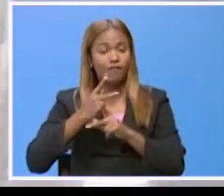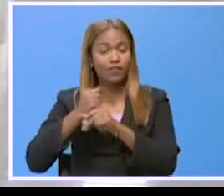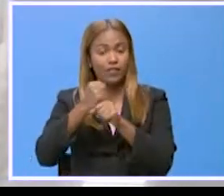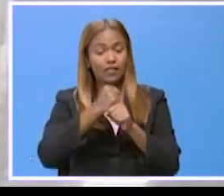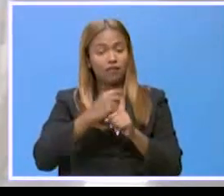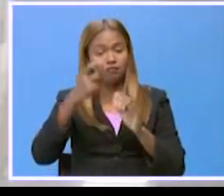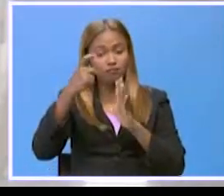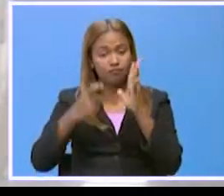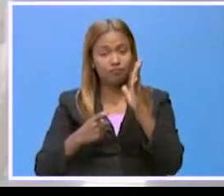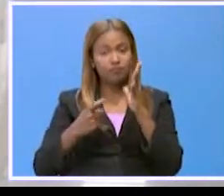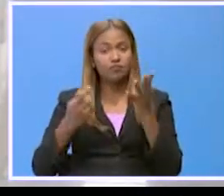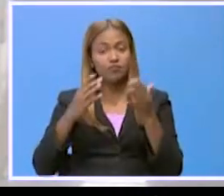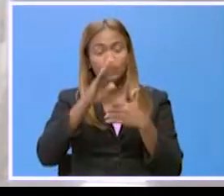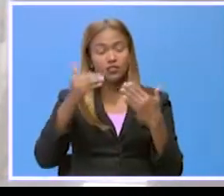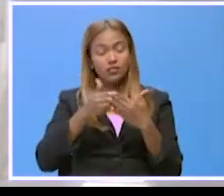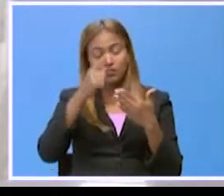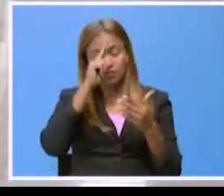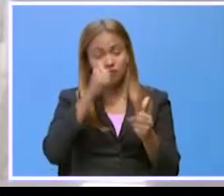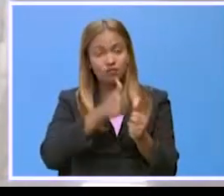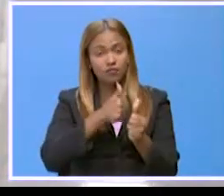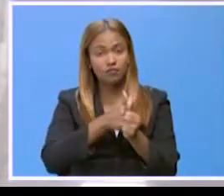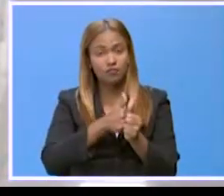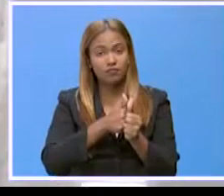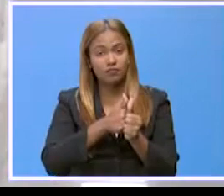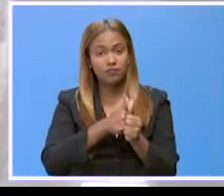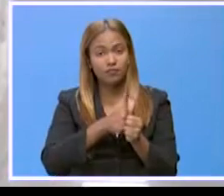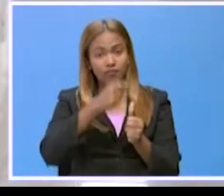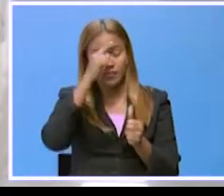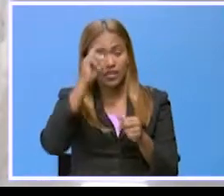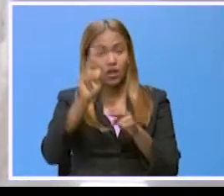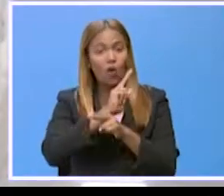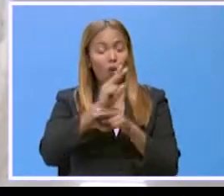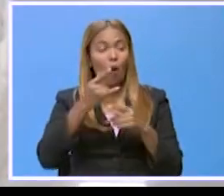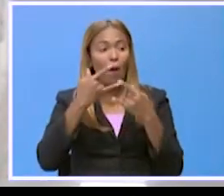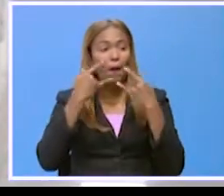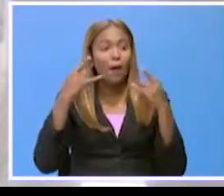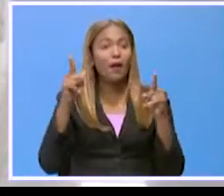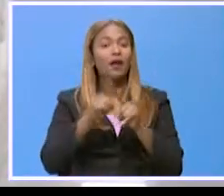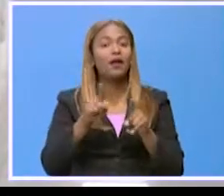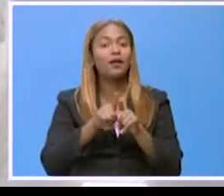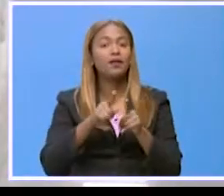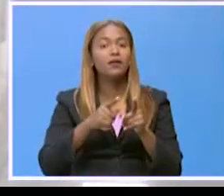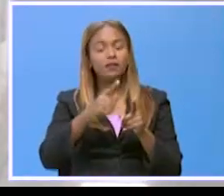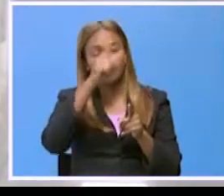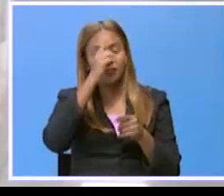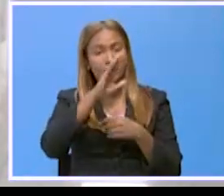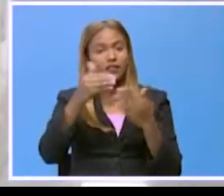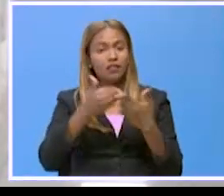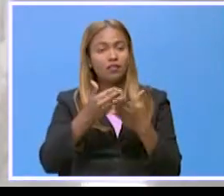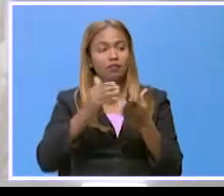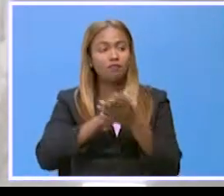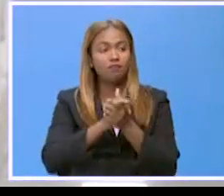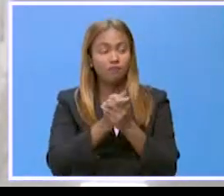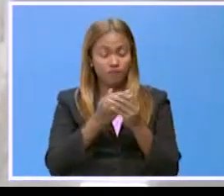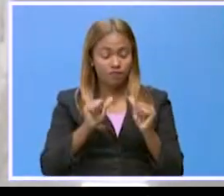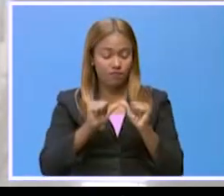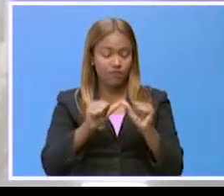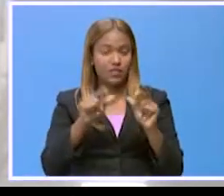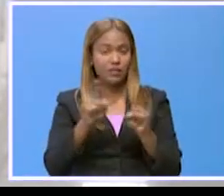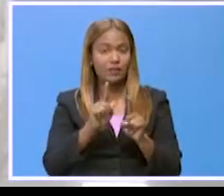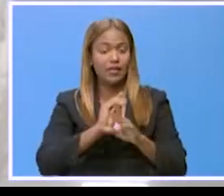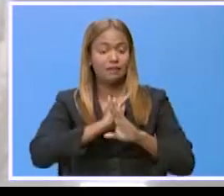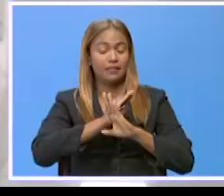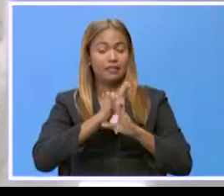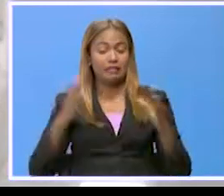las medidas preventivas cotidianas del distanciamiento social el uso de la mascarilla y también los desinfectantes evite también las